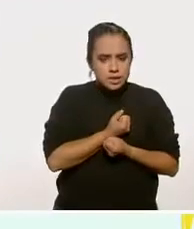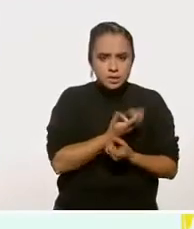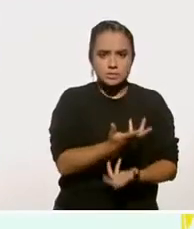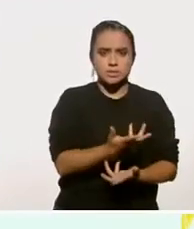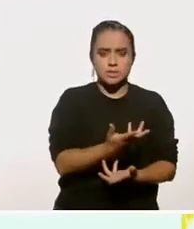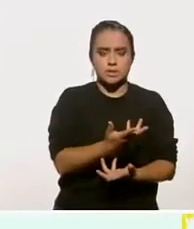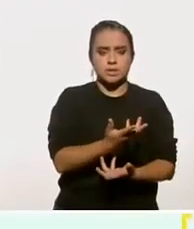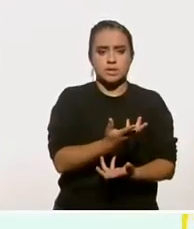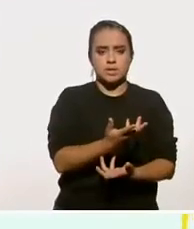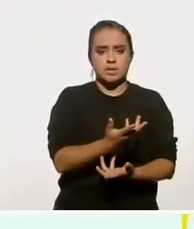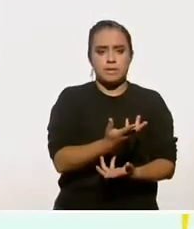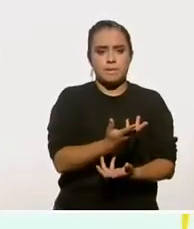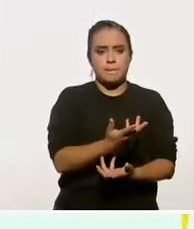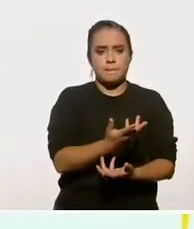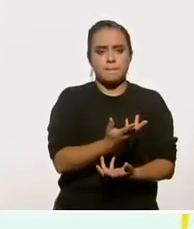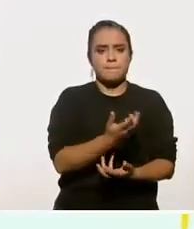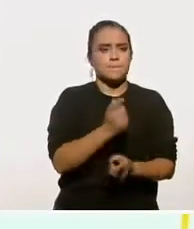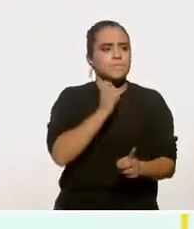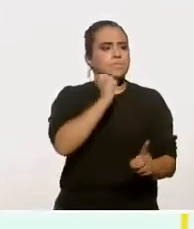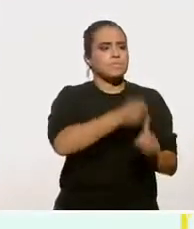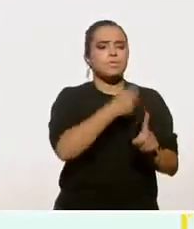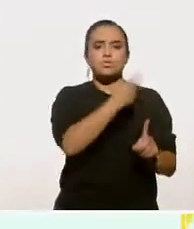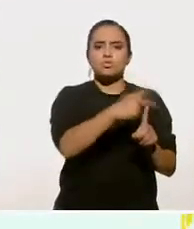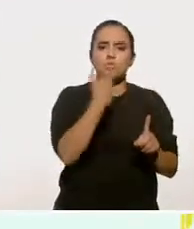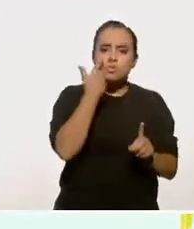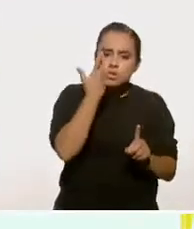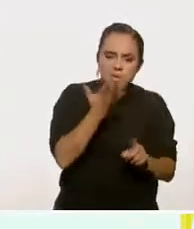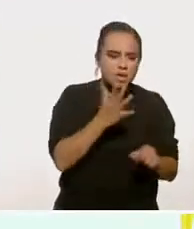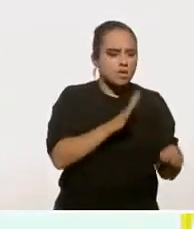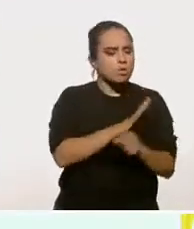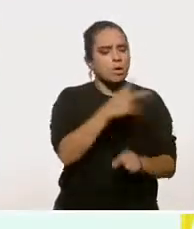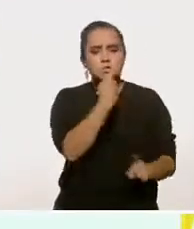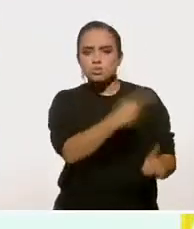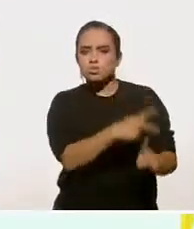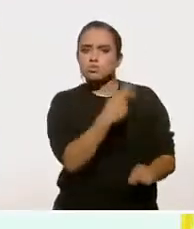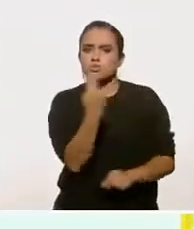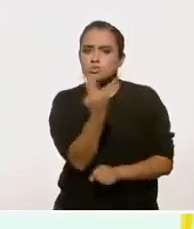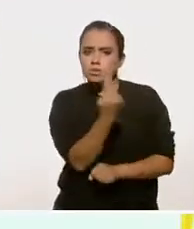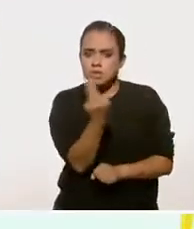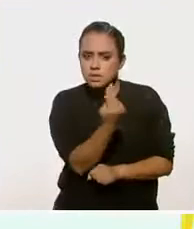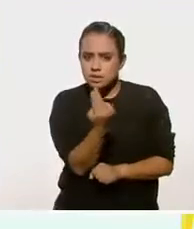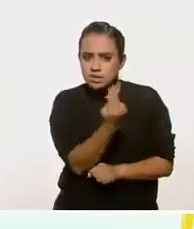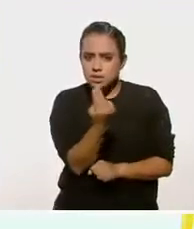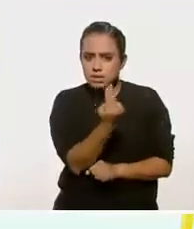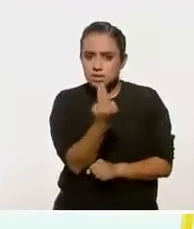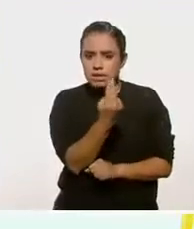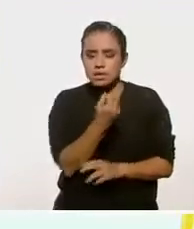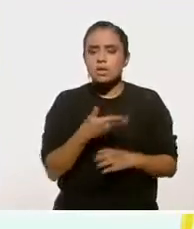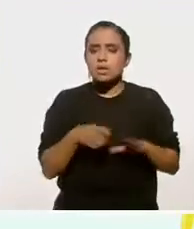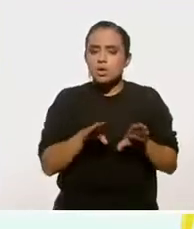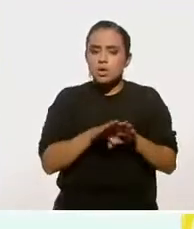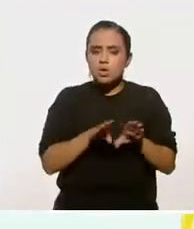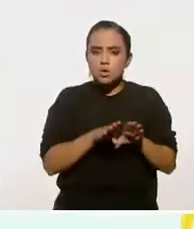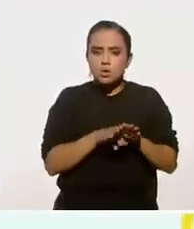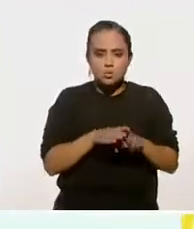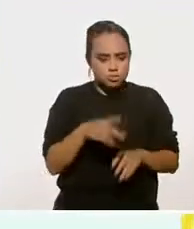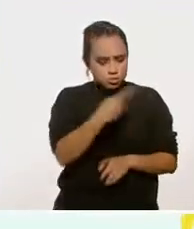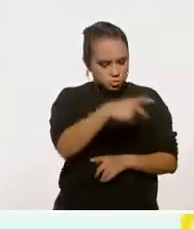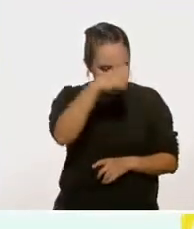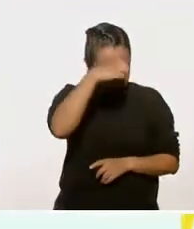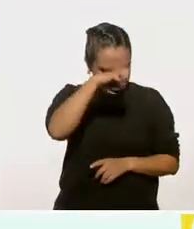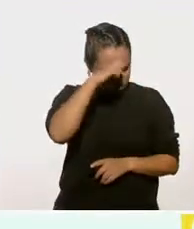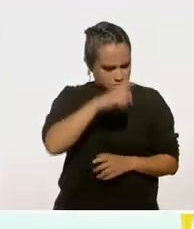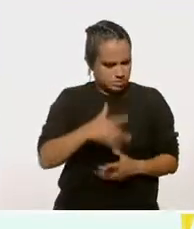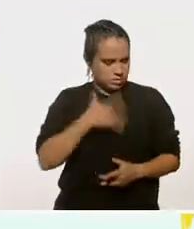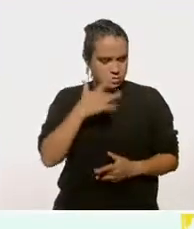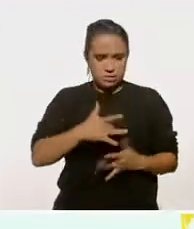qué es lo que quieren, qué es lo que necesitan, cómo están viviendo sus propias experiencias. La